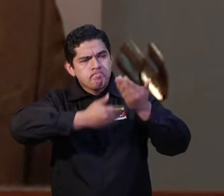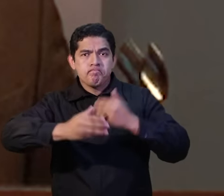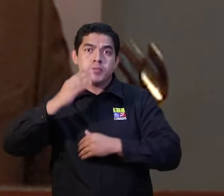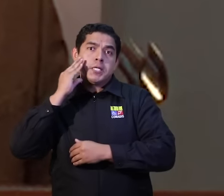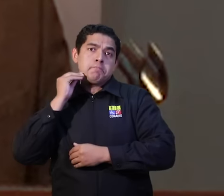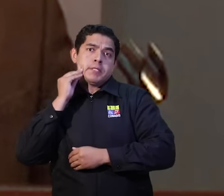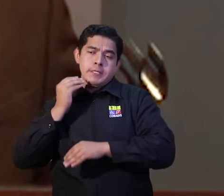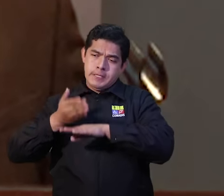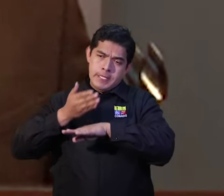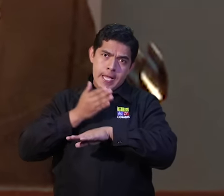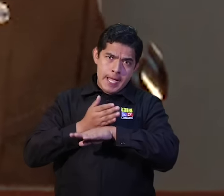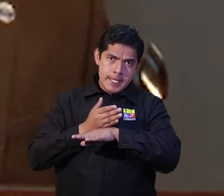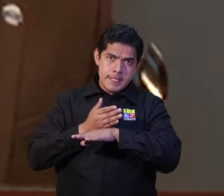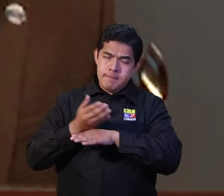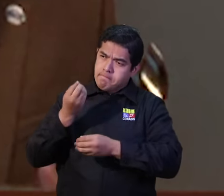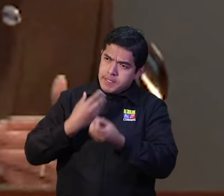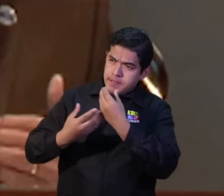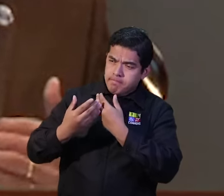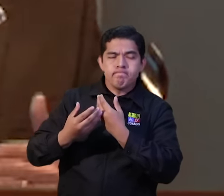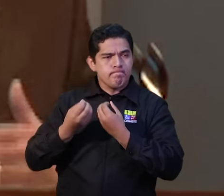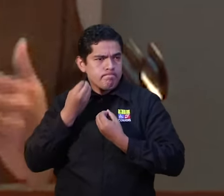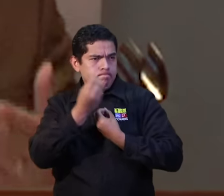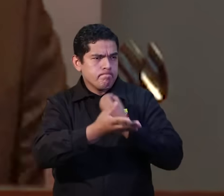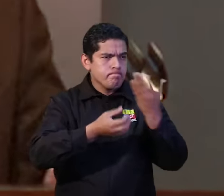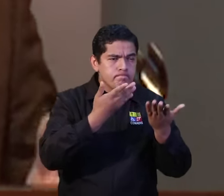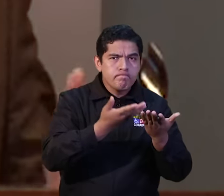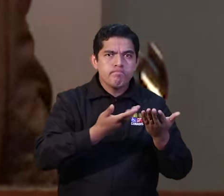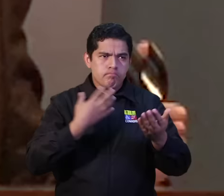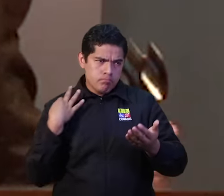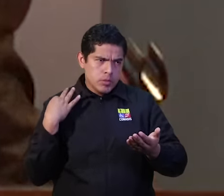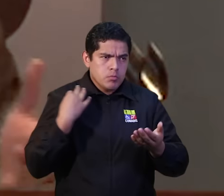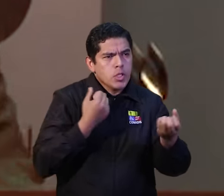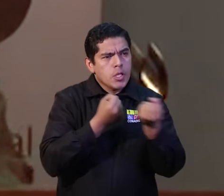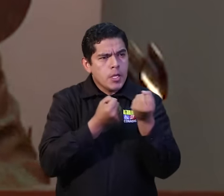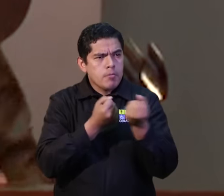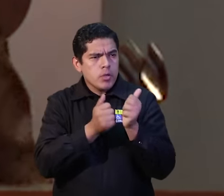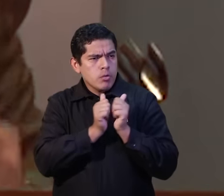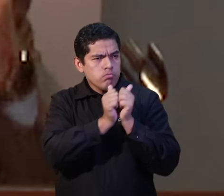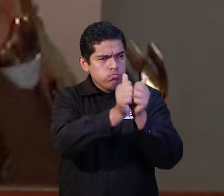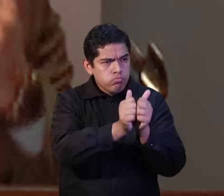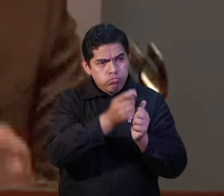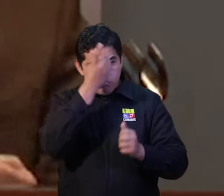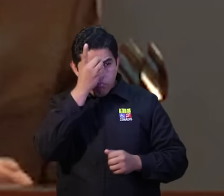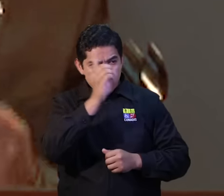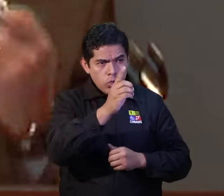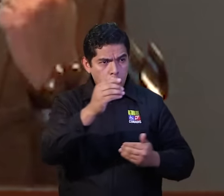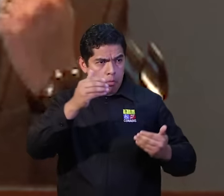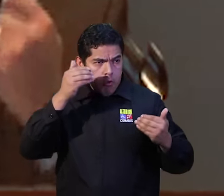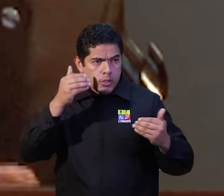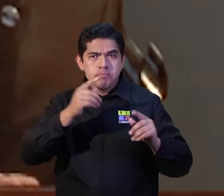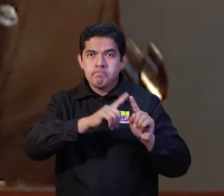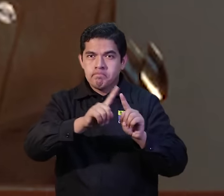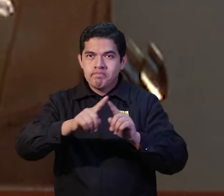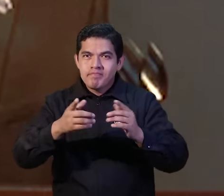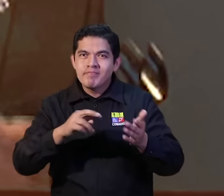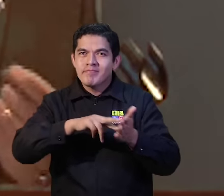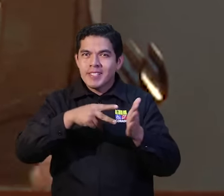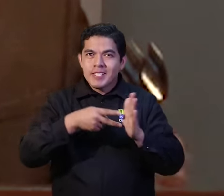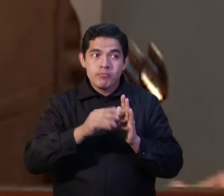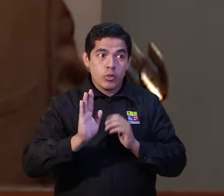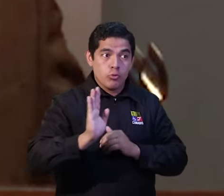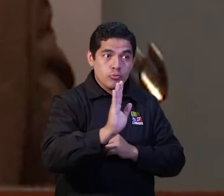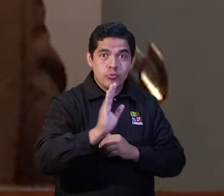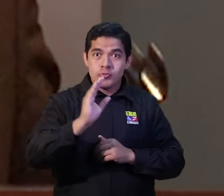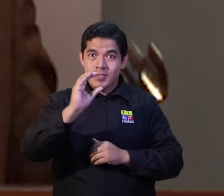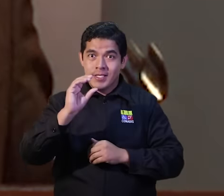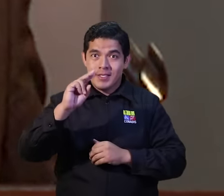Compartir la experiencia ecuatoriana y ponernos a su entera disposición para acompañar esa decisión, esa voluntad política, que significa